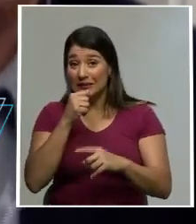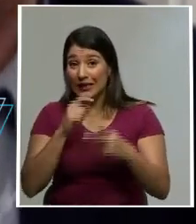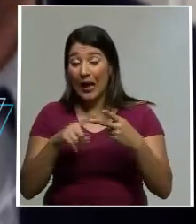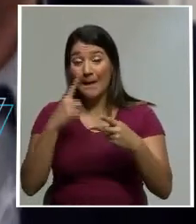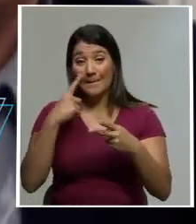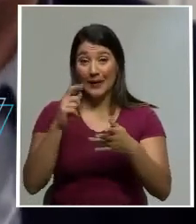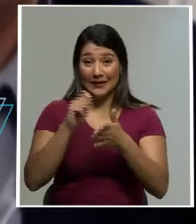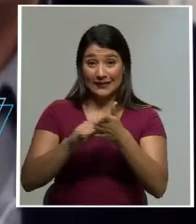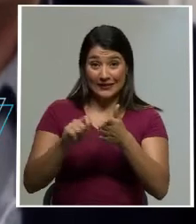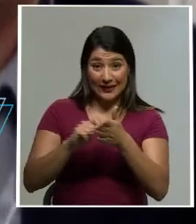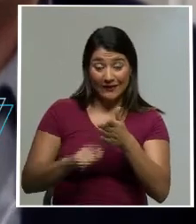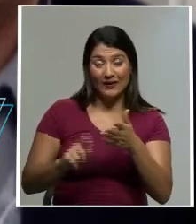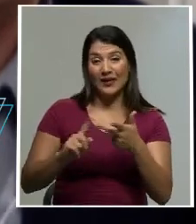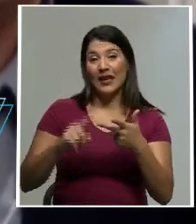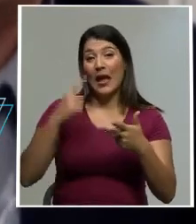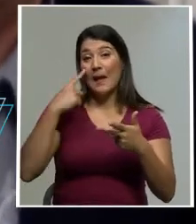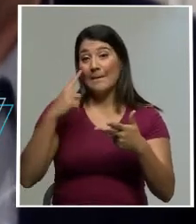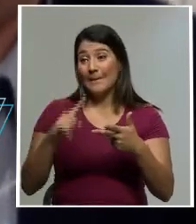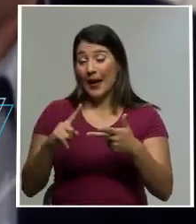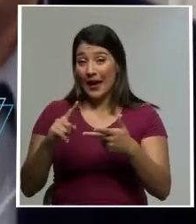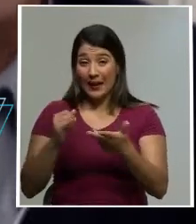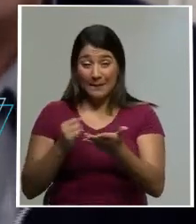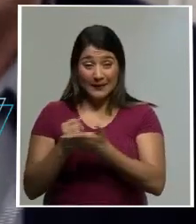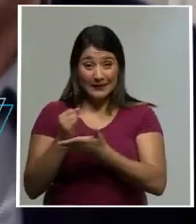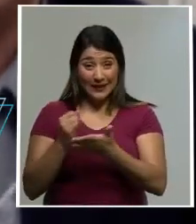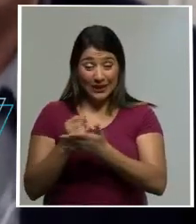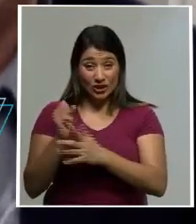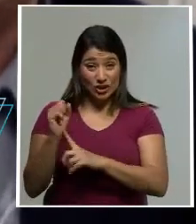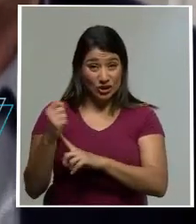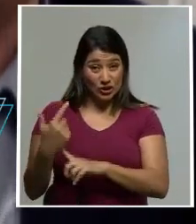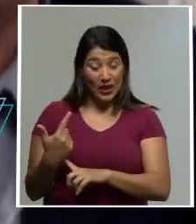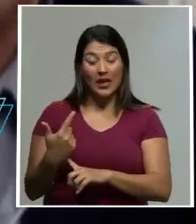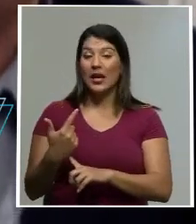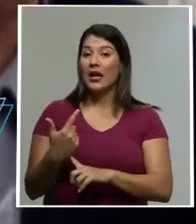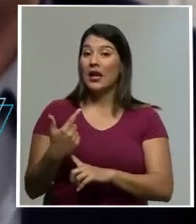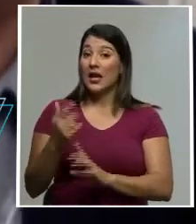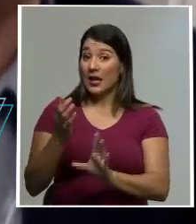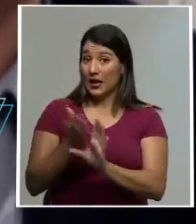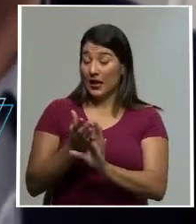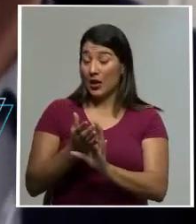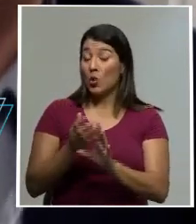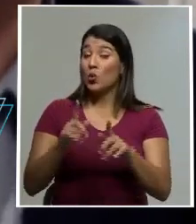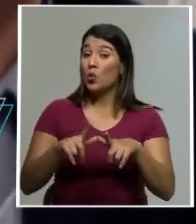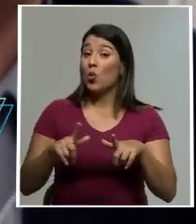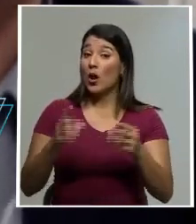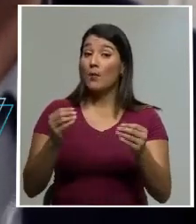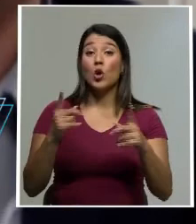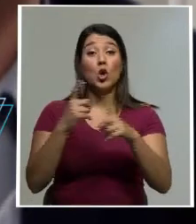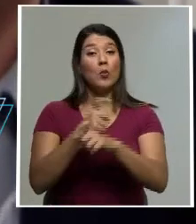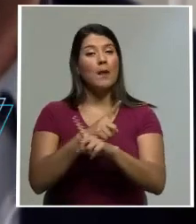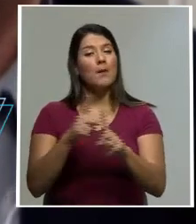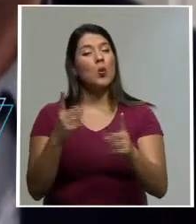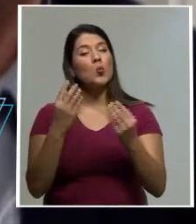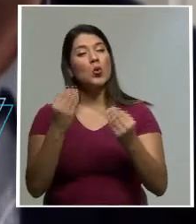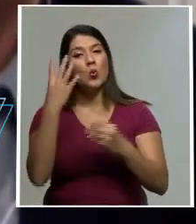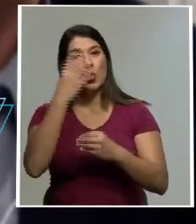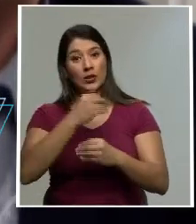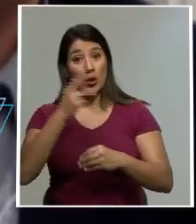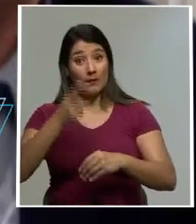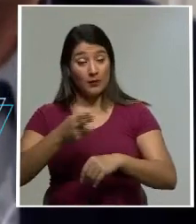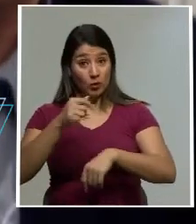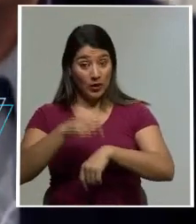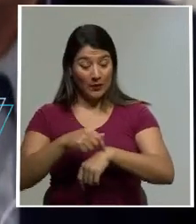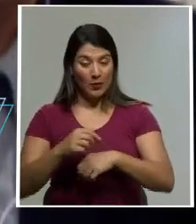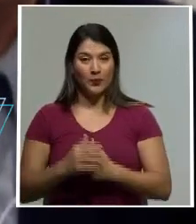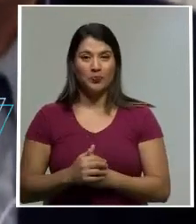escritura, a nivel de estudios sociológicos, etcétera. Es un lugar muy complejo y muy fascinante a la vez.